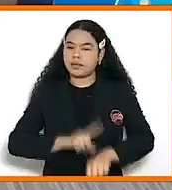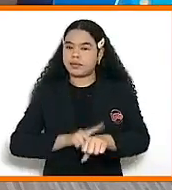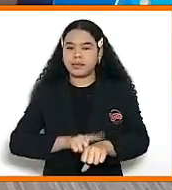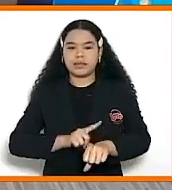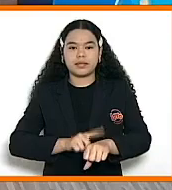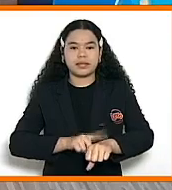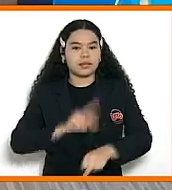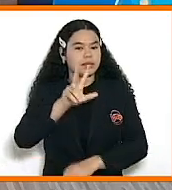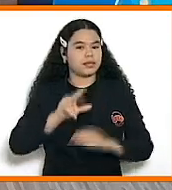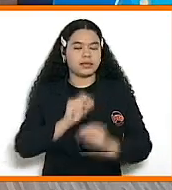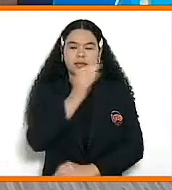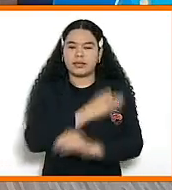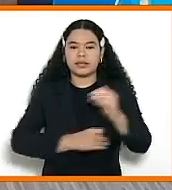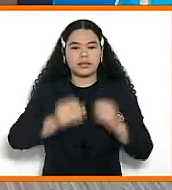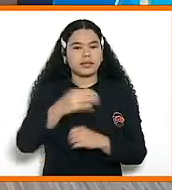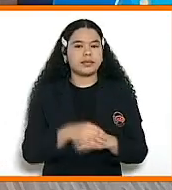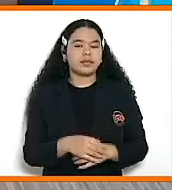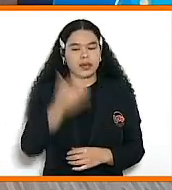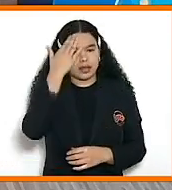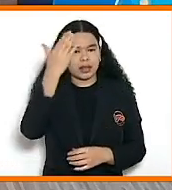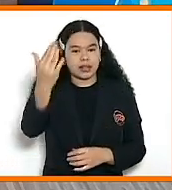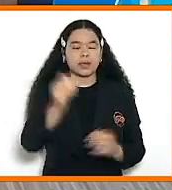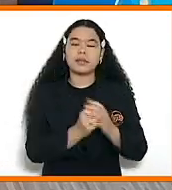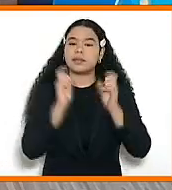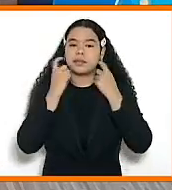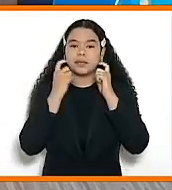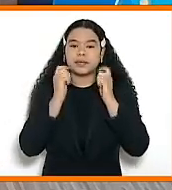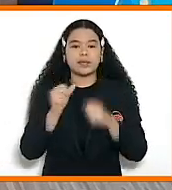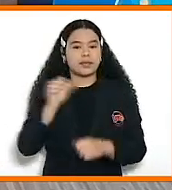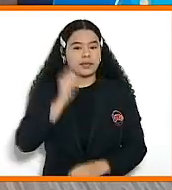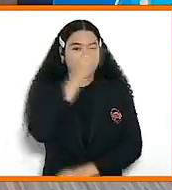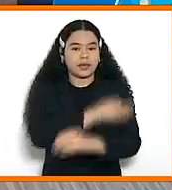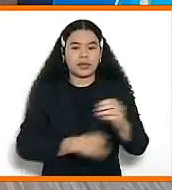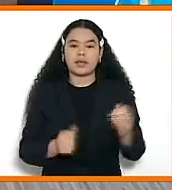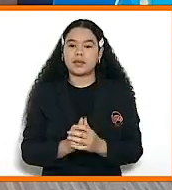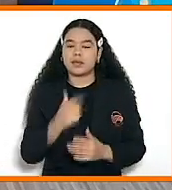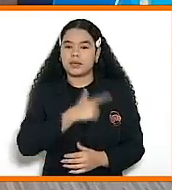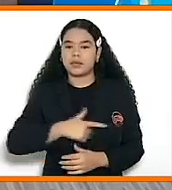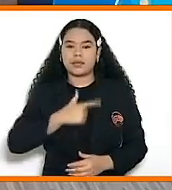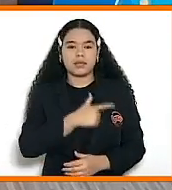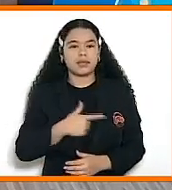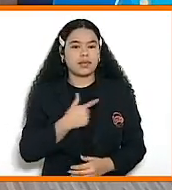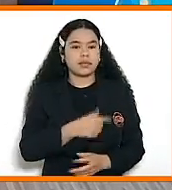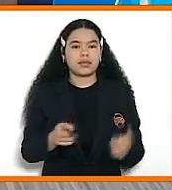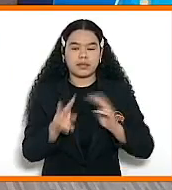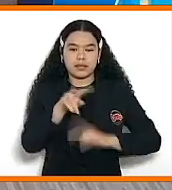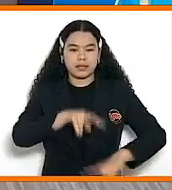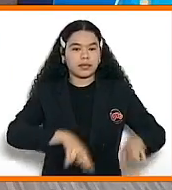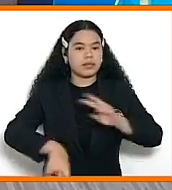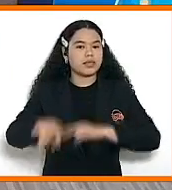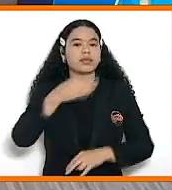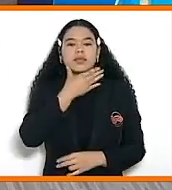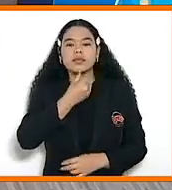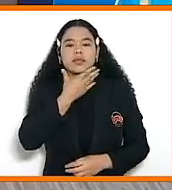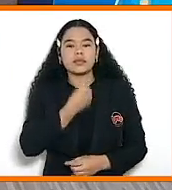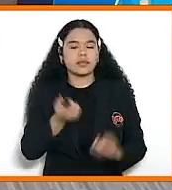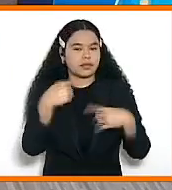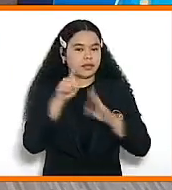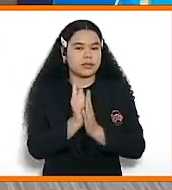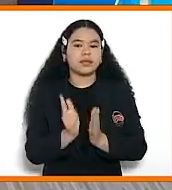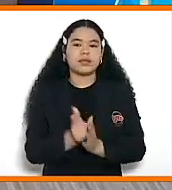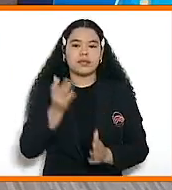marca en las 3 en punto de la tarde y te saluda Tatiana Varela. En esta tarde contamos con la grata compañía de nuestro auditor y notario, quienes